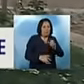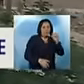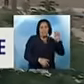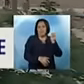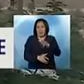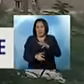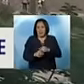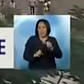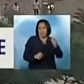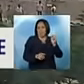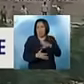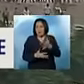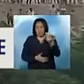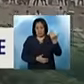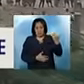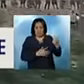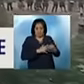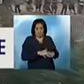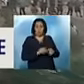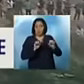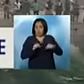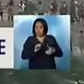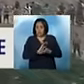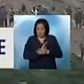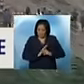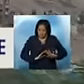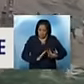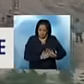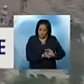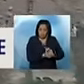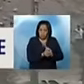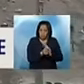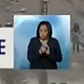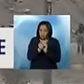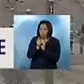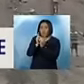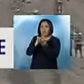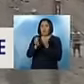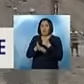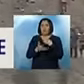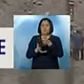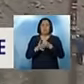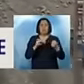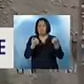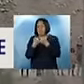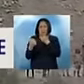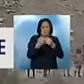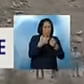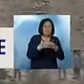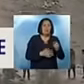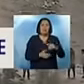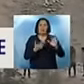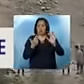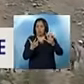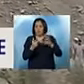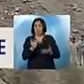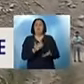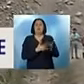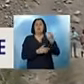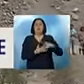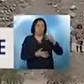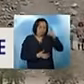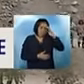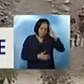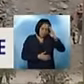Si bien esto empezó de manera pacífica, se tornó violenta al promediar las 8 de la mañana cuando la policía trató de impedirles